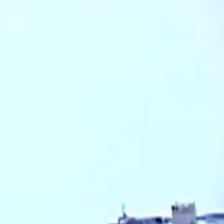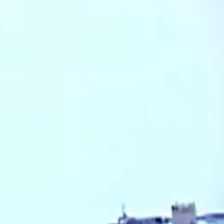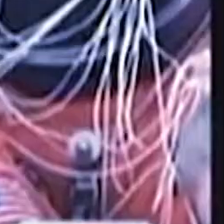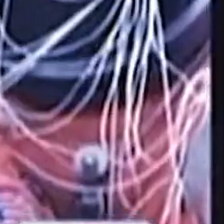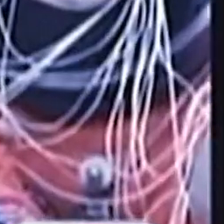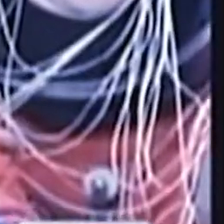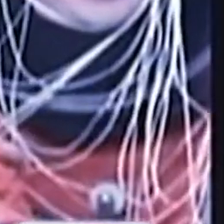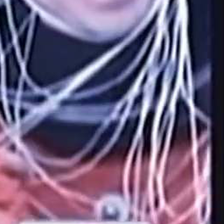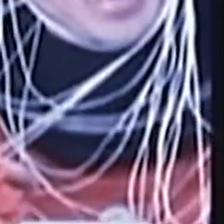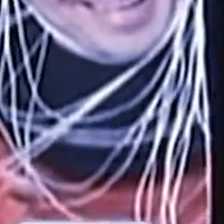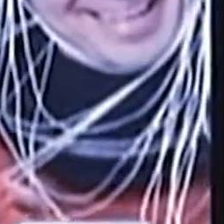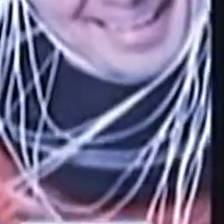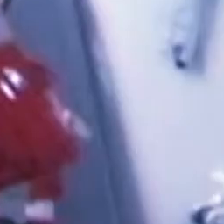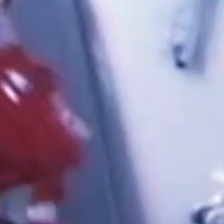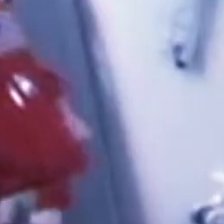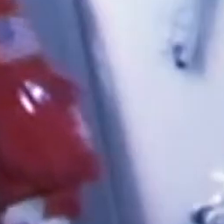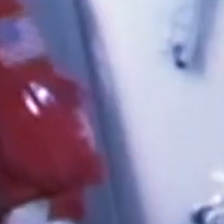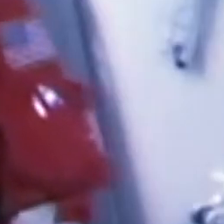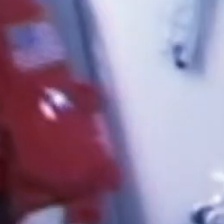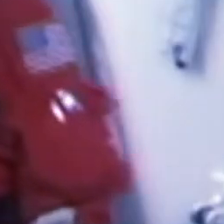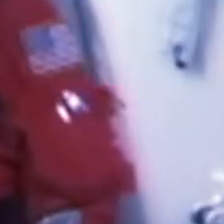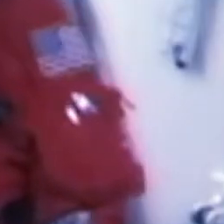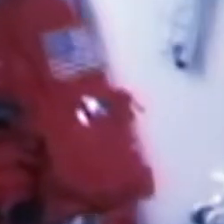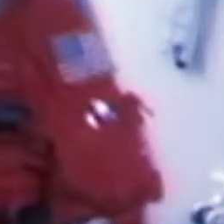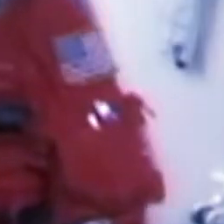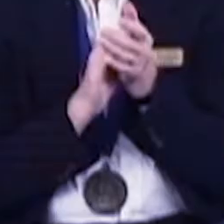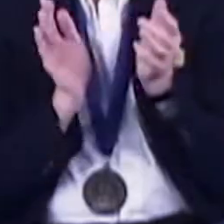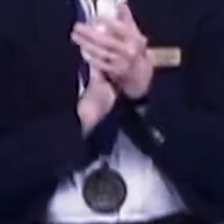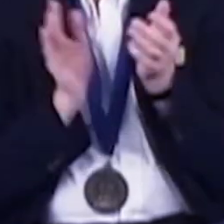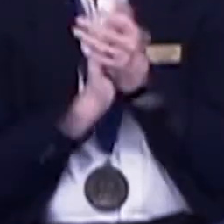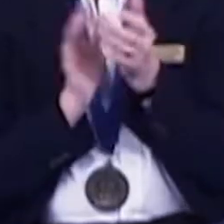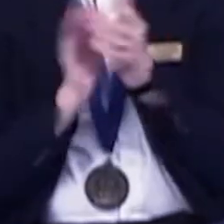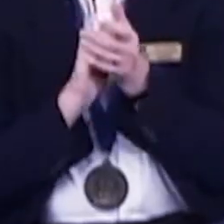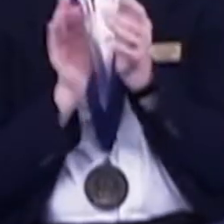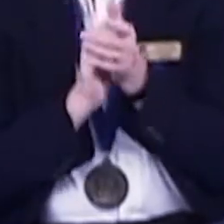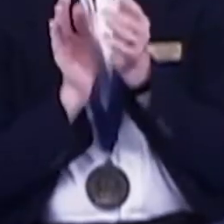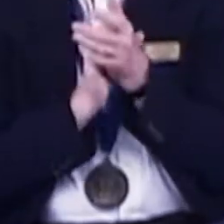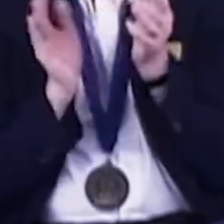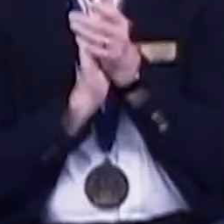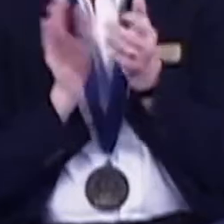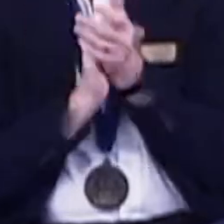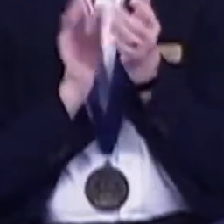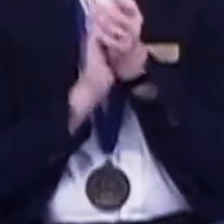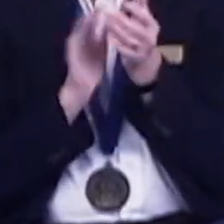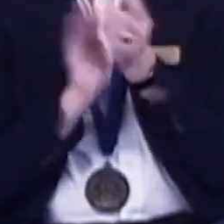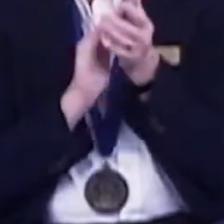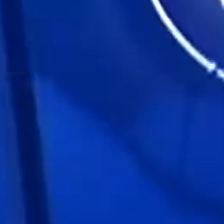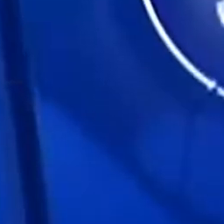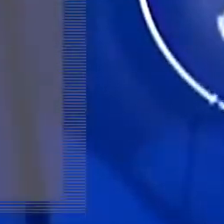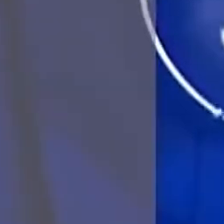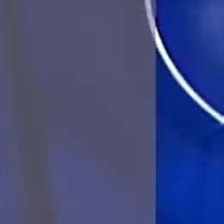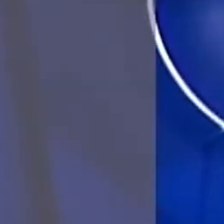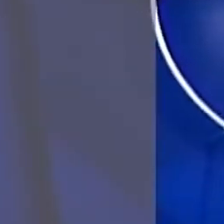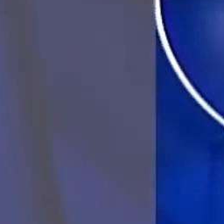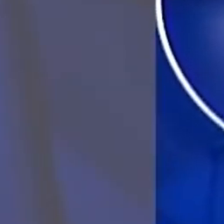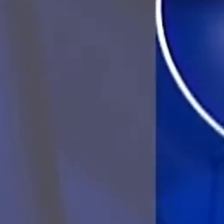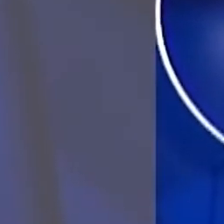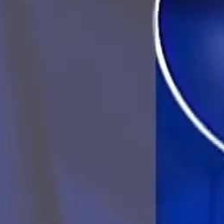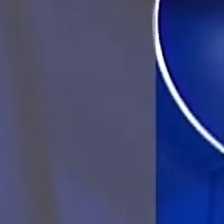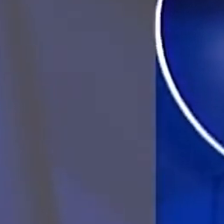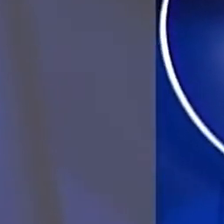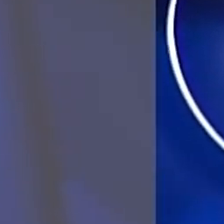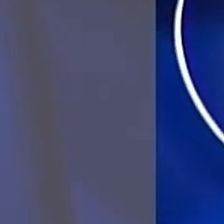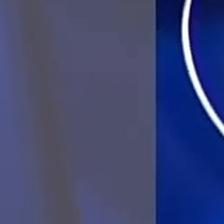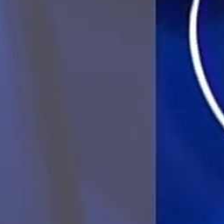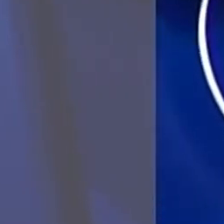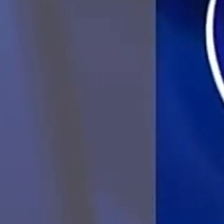gente me echó el hombro, me puso la mano, me ayudó, me abrió las brechas. Ahora me toca a mí. De lunes 11